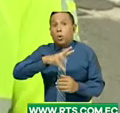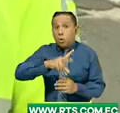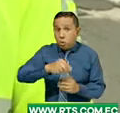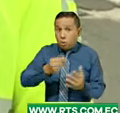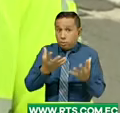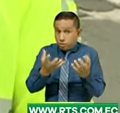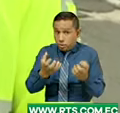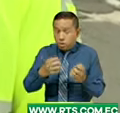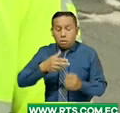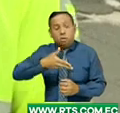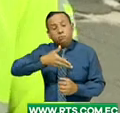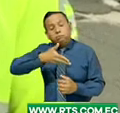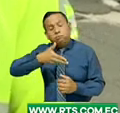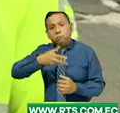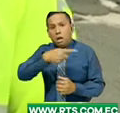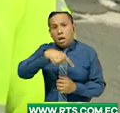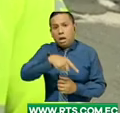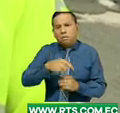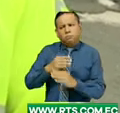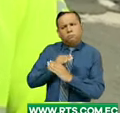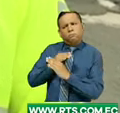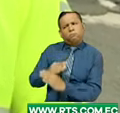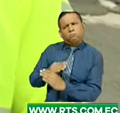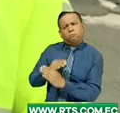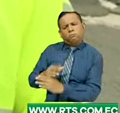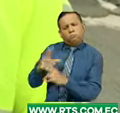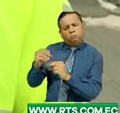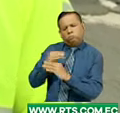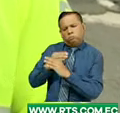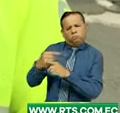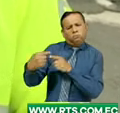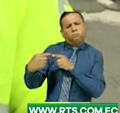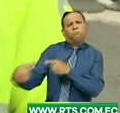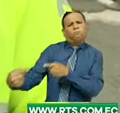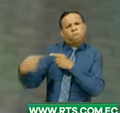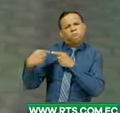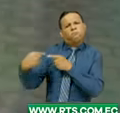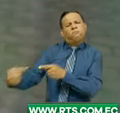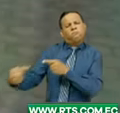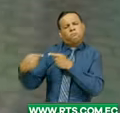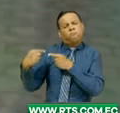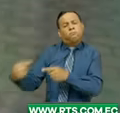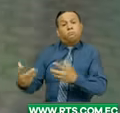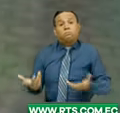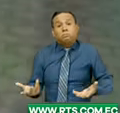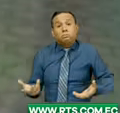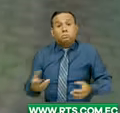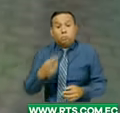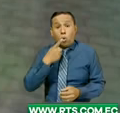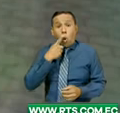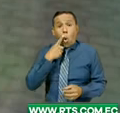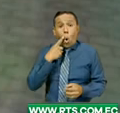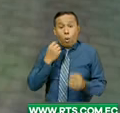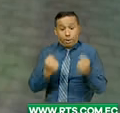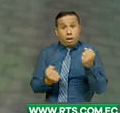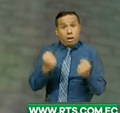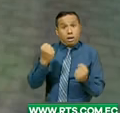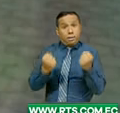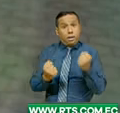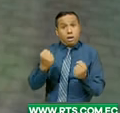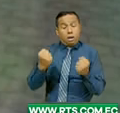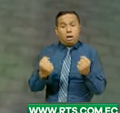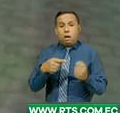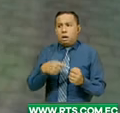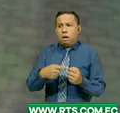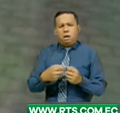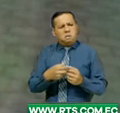y al no dejarse el hoyo occiso y su compañero, se produce una riña. La víctima, quien conducía el vehículo, habría puesto resistencia y los delincuentes no